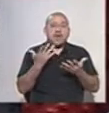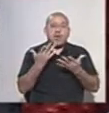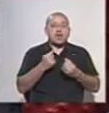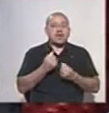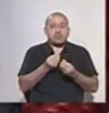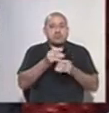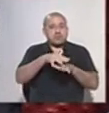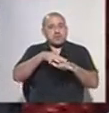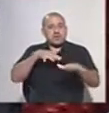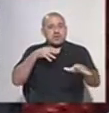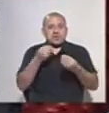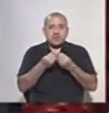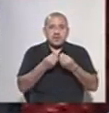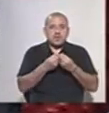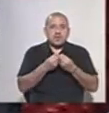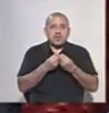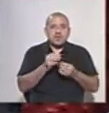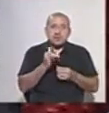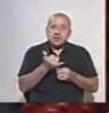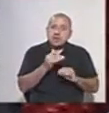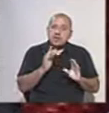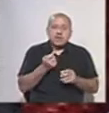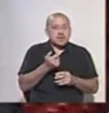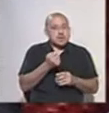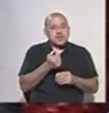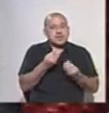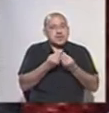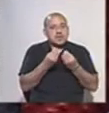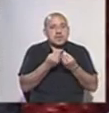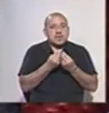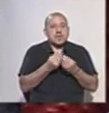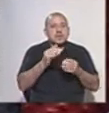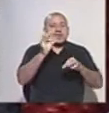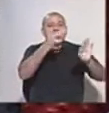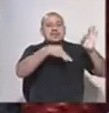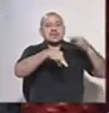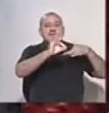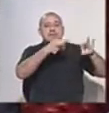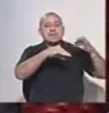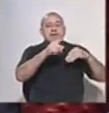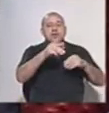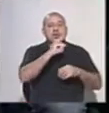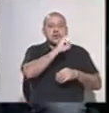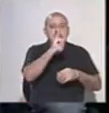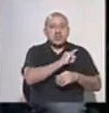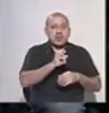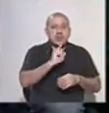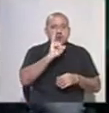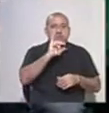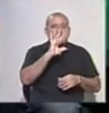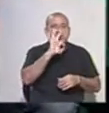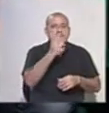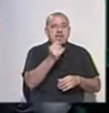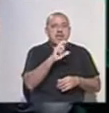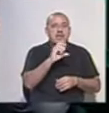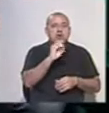haya... Hasta hace unos días ya estaba ahí la sala. Está. Sí, es en la sala Cita Rosa, es el sábado 3 de febrero. Las entradas